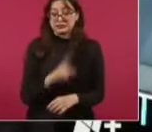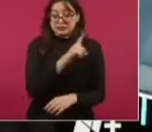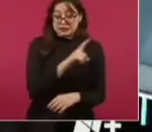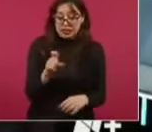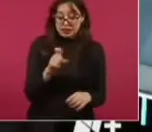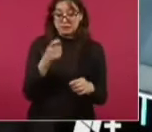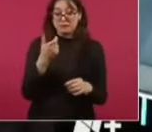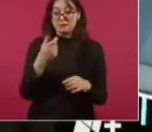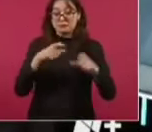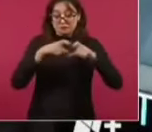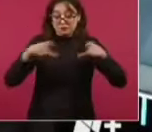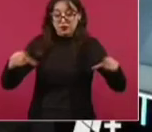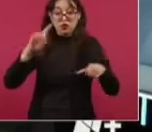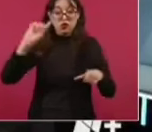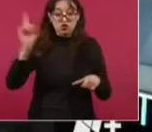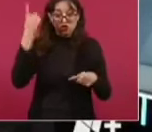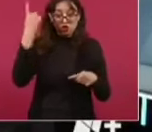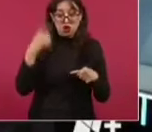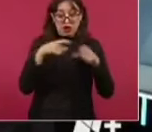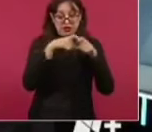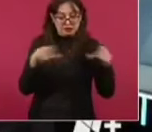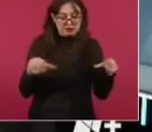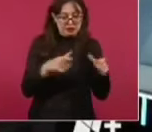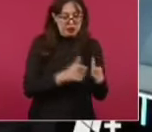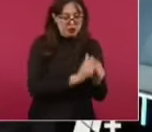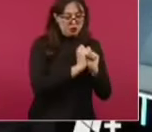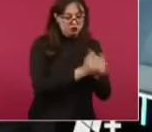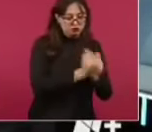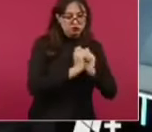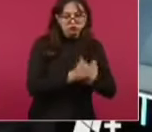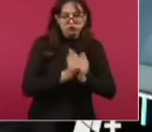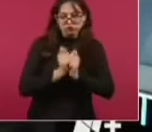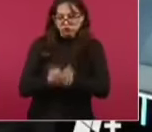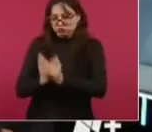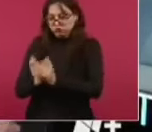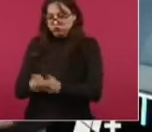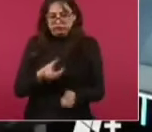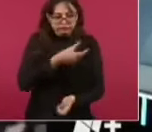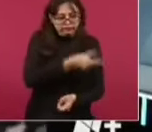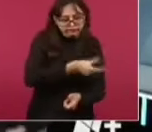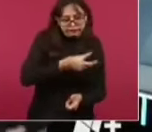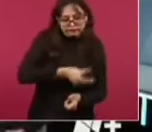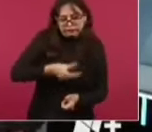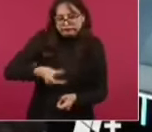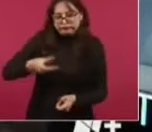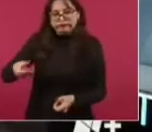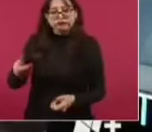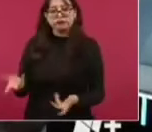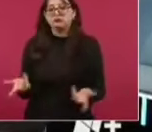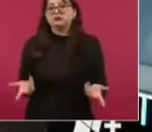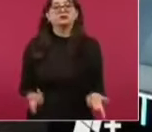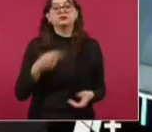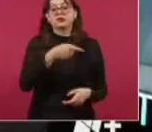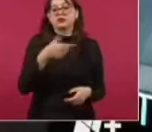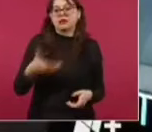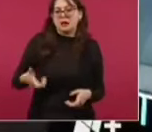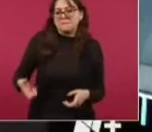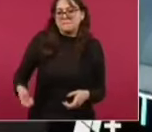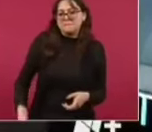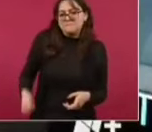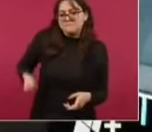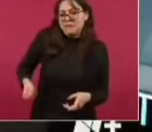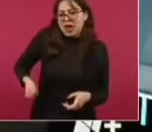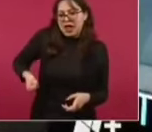100, de 100 dólares cada uno. Pero dice que se los llevó en una maleta, que es una maleta, le dices, de chorizo,